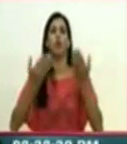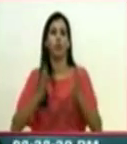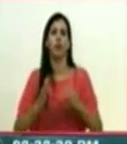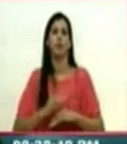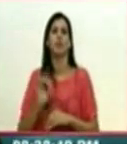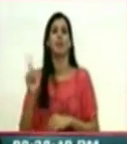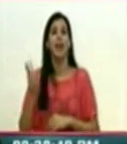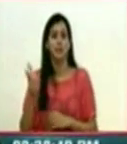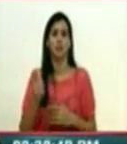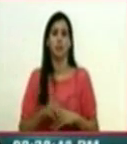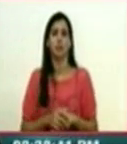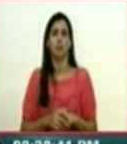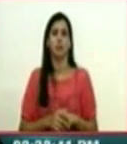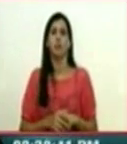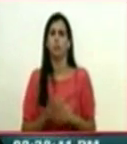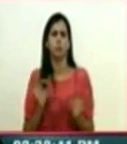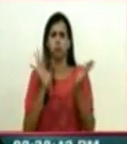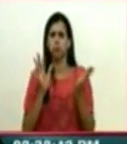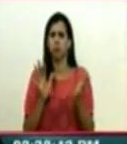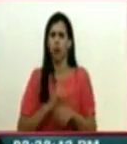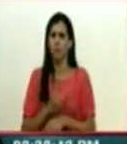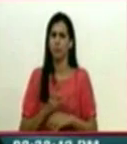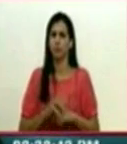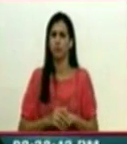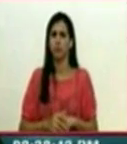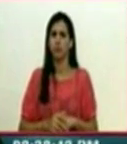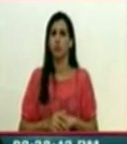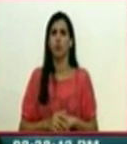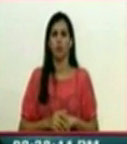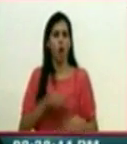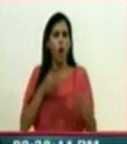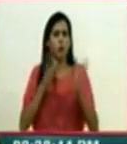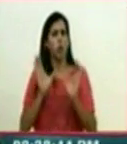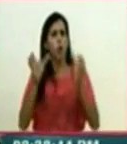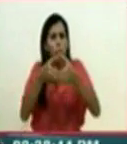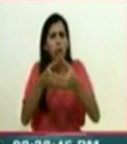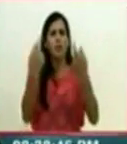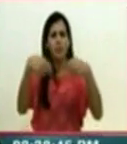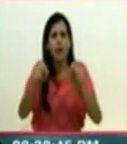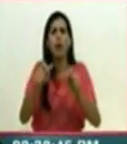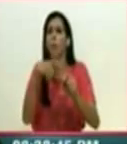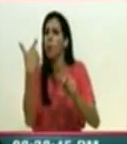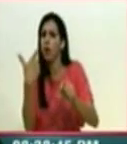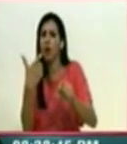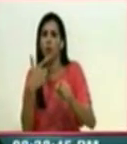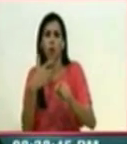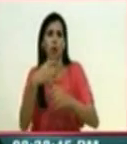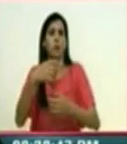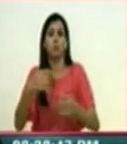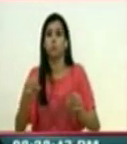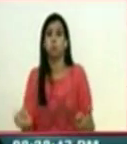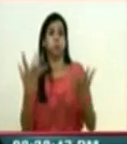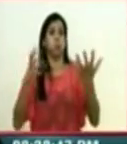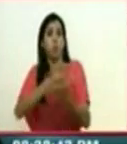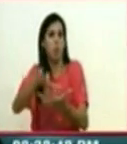pues, surgen estos sicarios para atacar un sector y tratar de buscar embochinchar